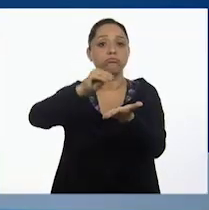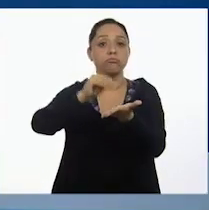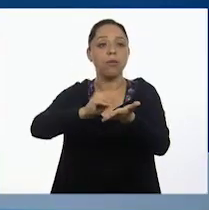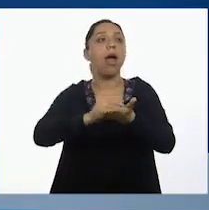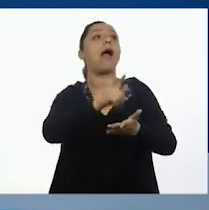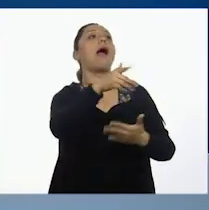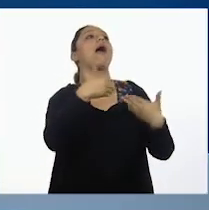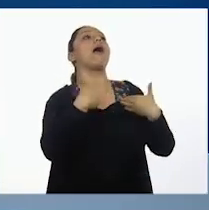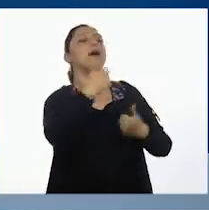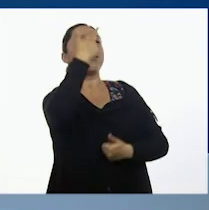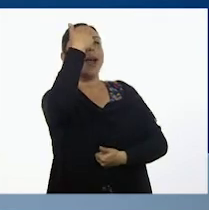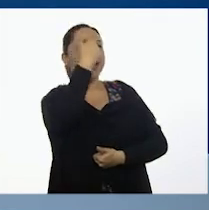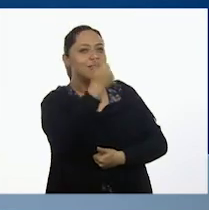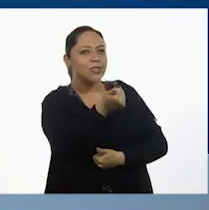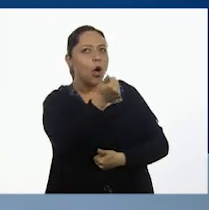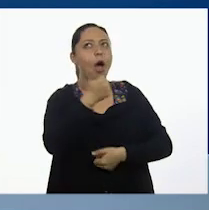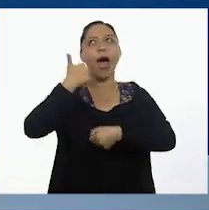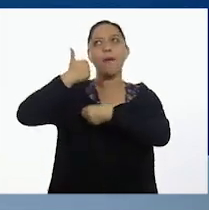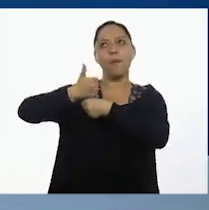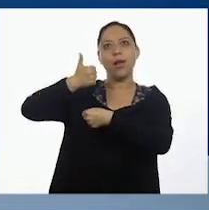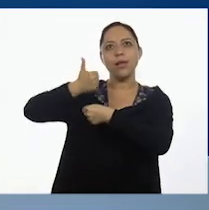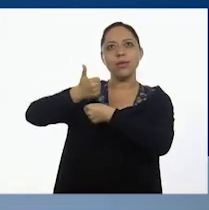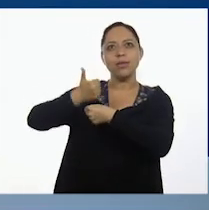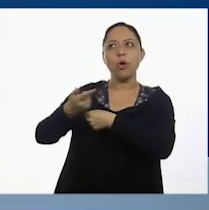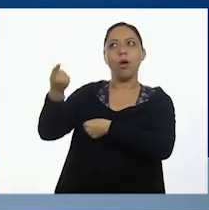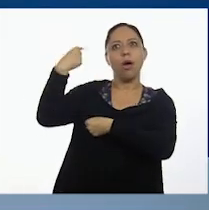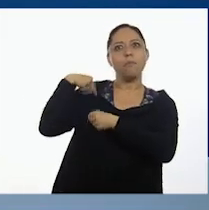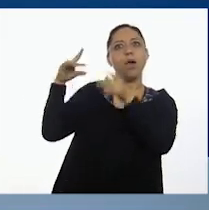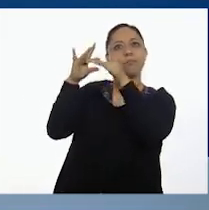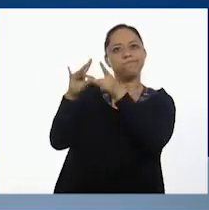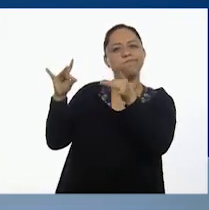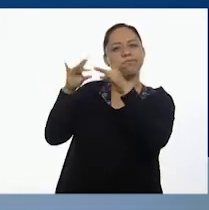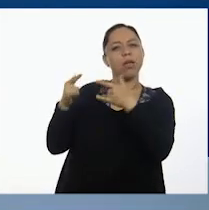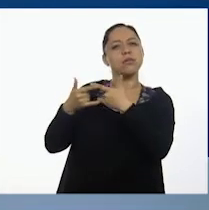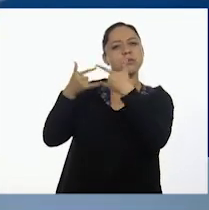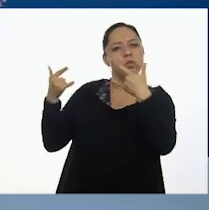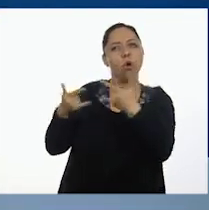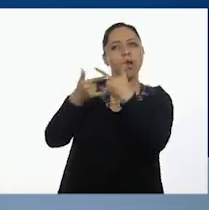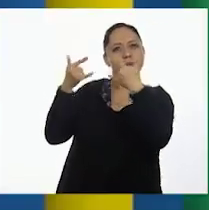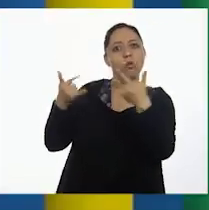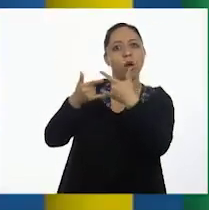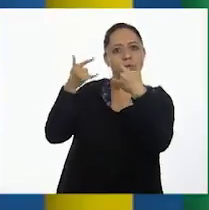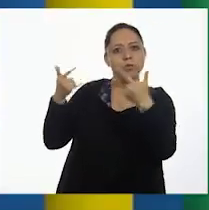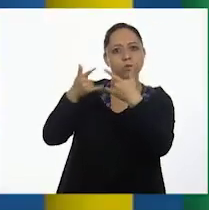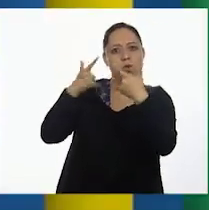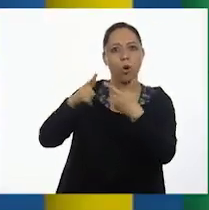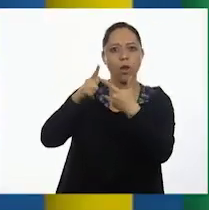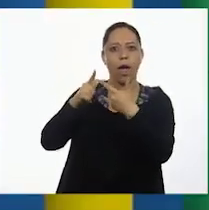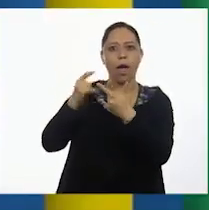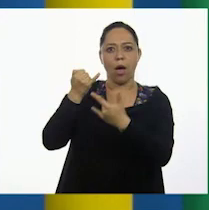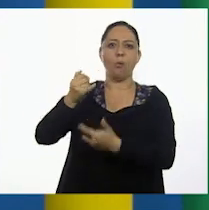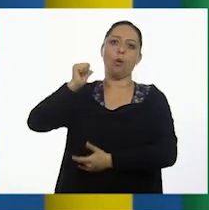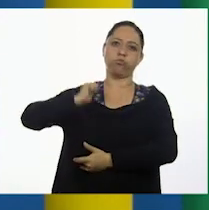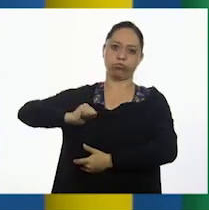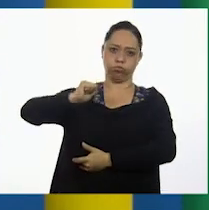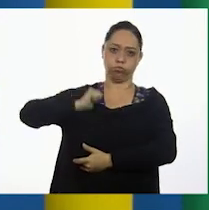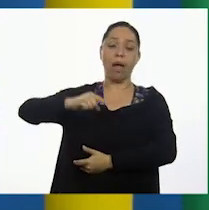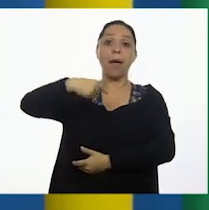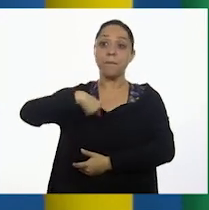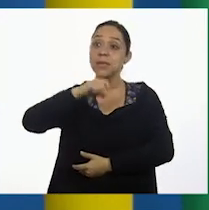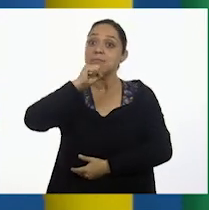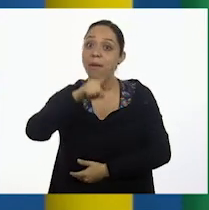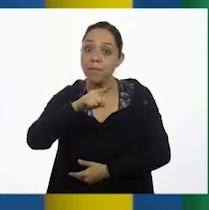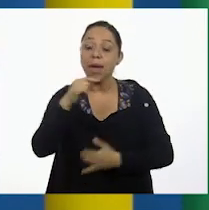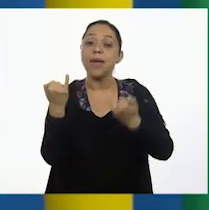tienes razón! Mi abuelito me ha contado varias historias y leyendas. A mí también, y en otras ocasiones